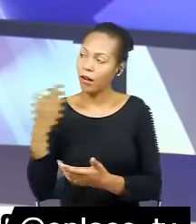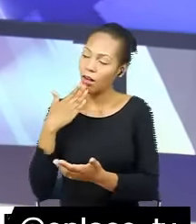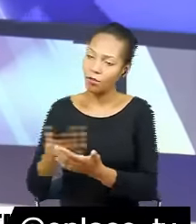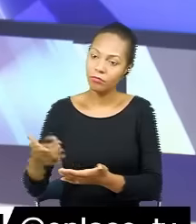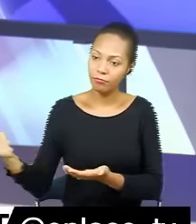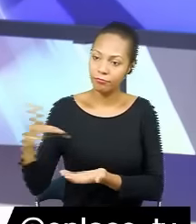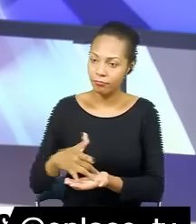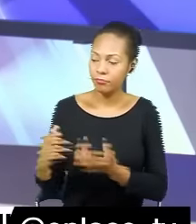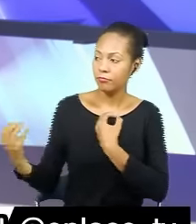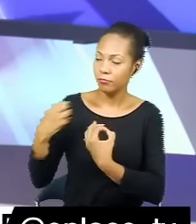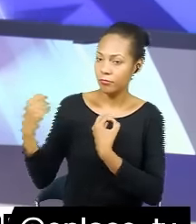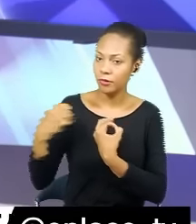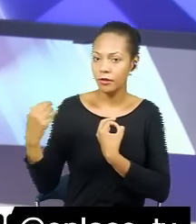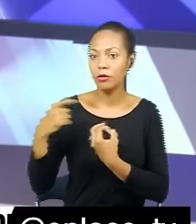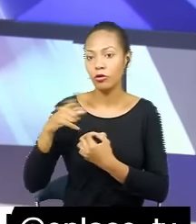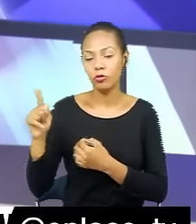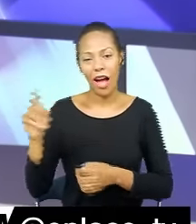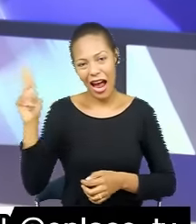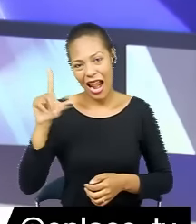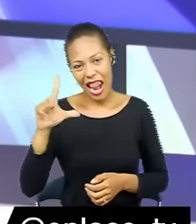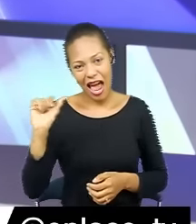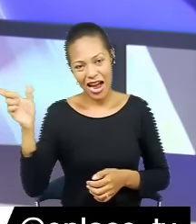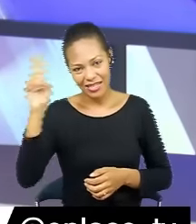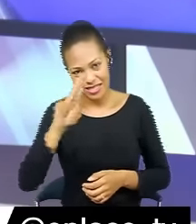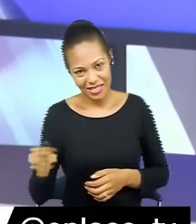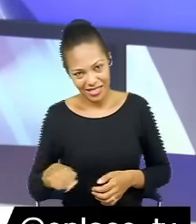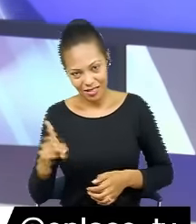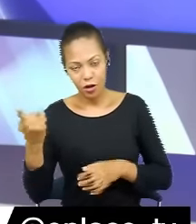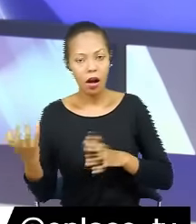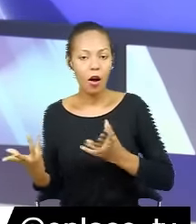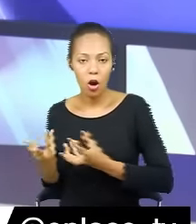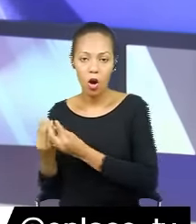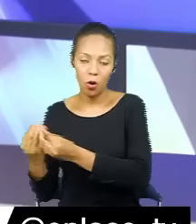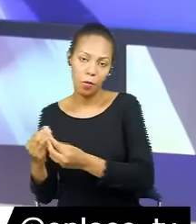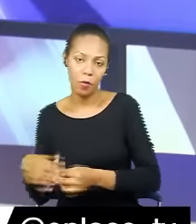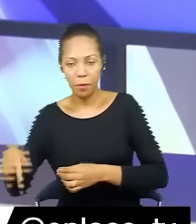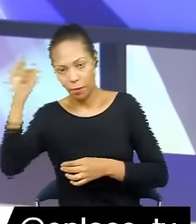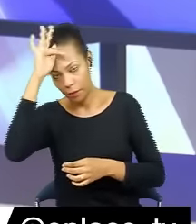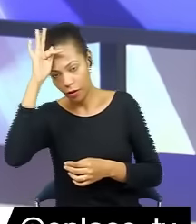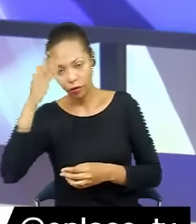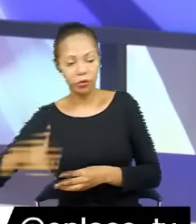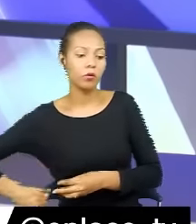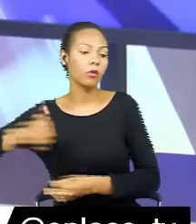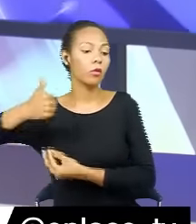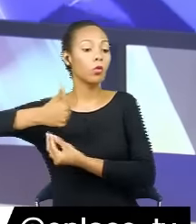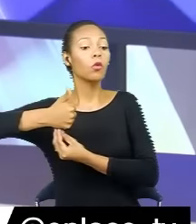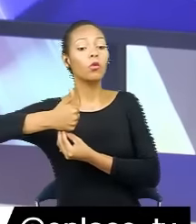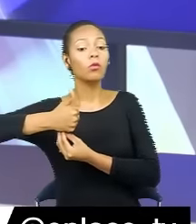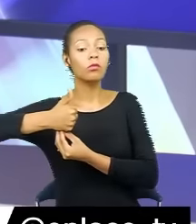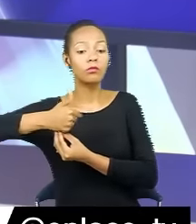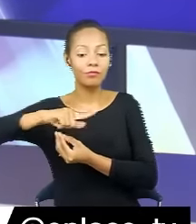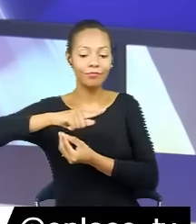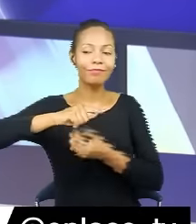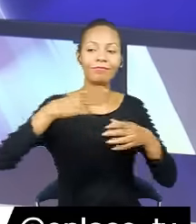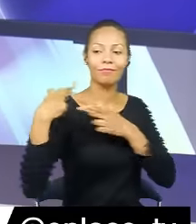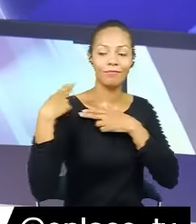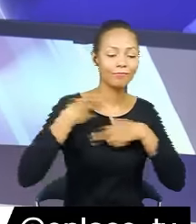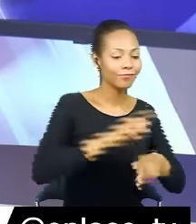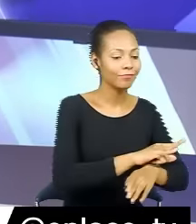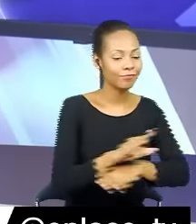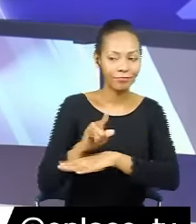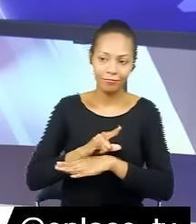el cual en las últimas horas ha realizado el personal médico de los diferentes puestos de salud de Barranca Bermeja un cese de actividades. Seguiremos